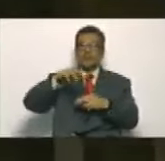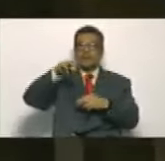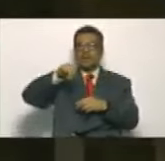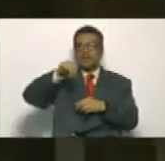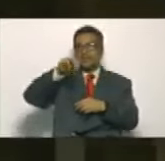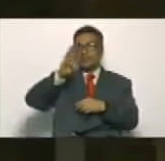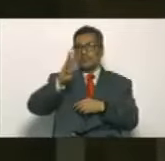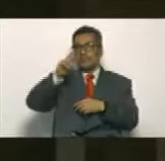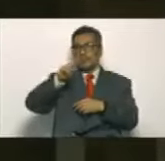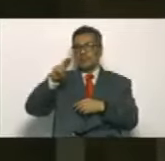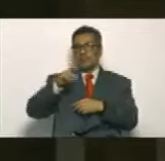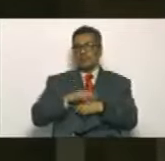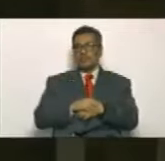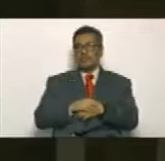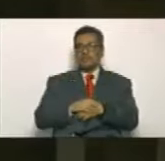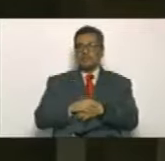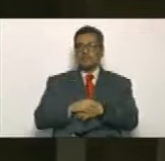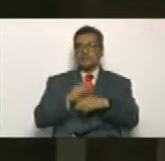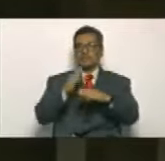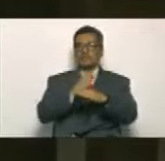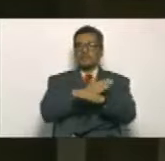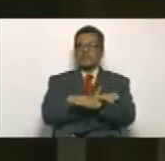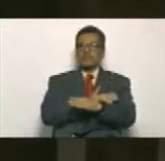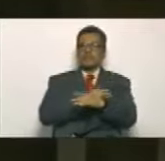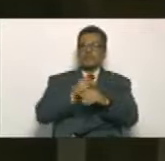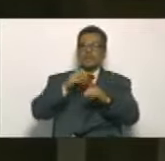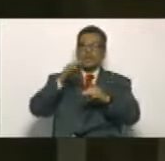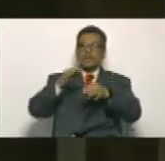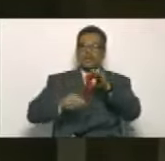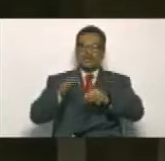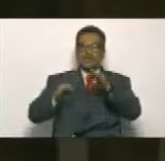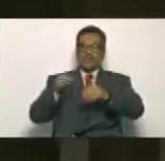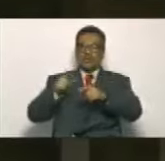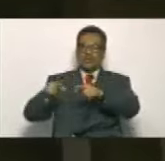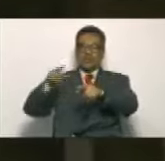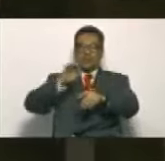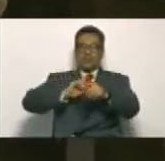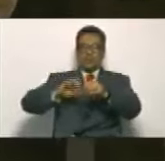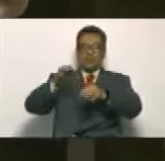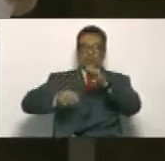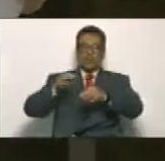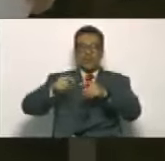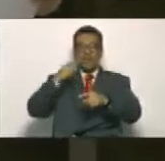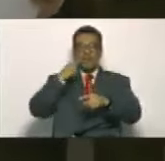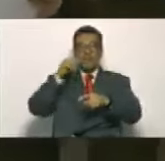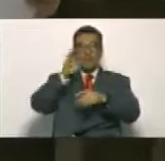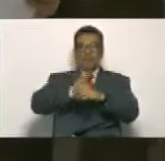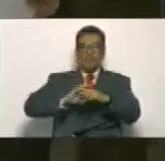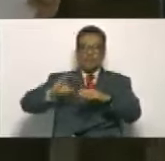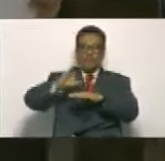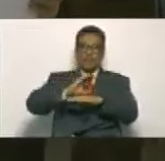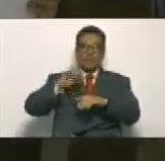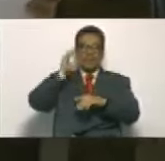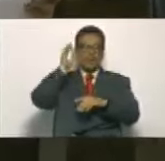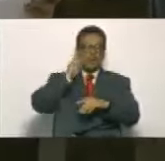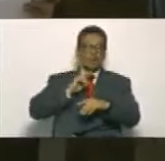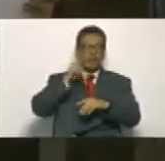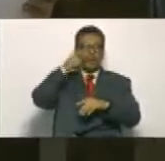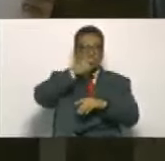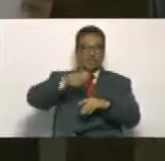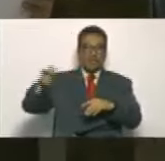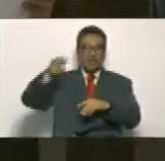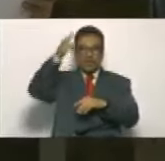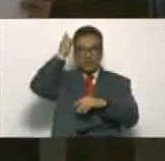MBR, ante la inseguridad jurídica, territorial, bolivariana y cultural de los pueblos